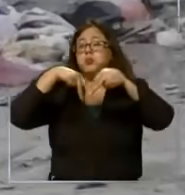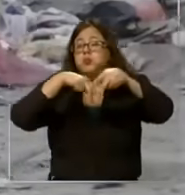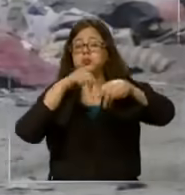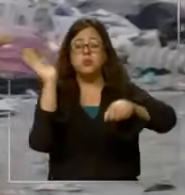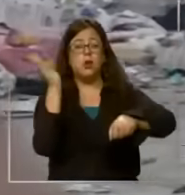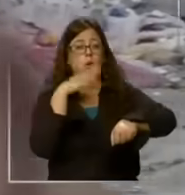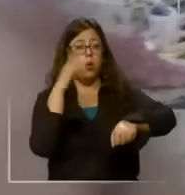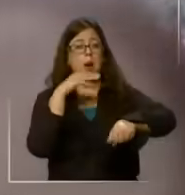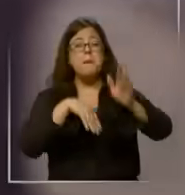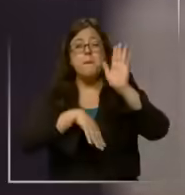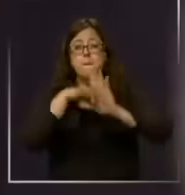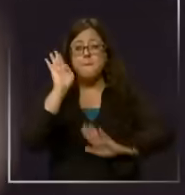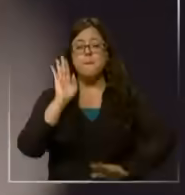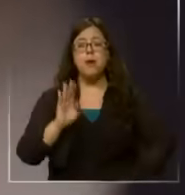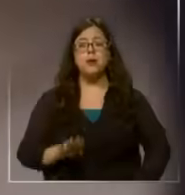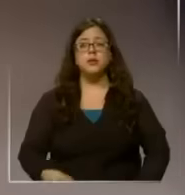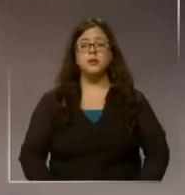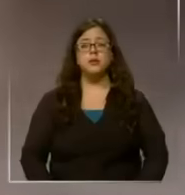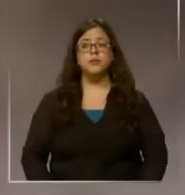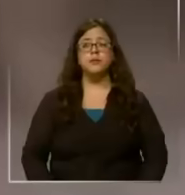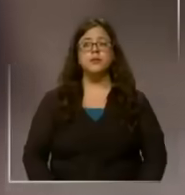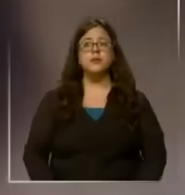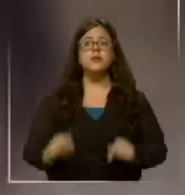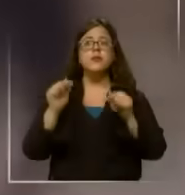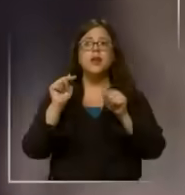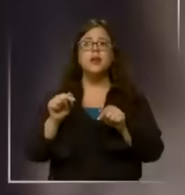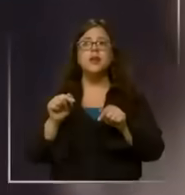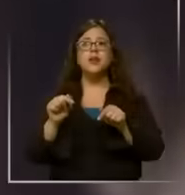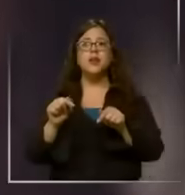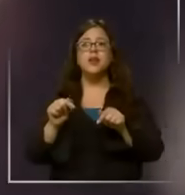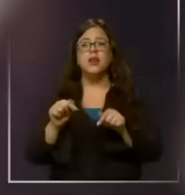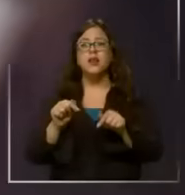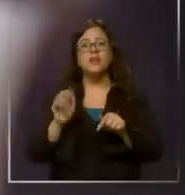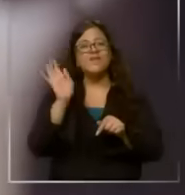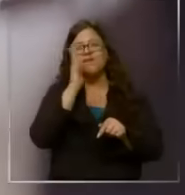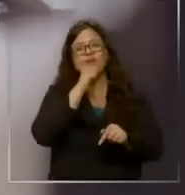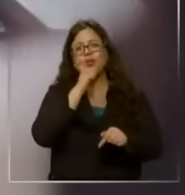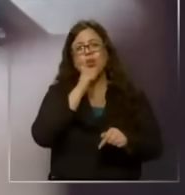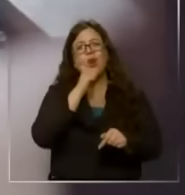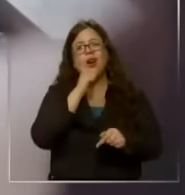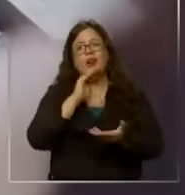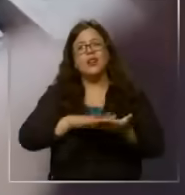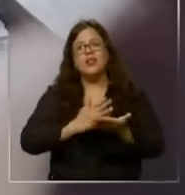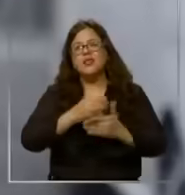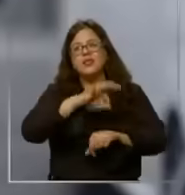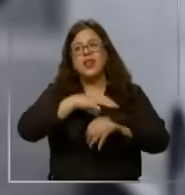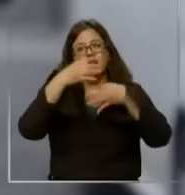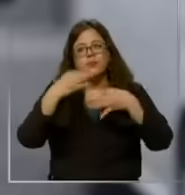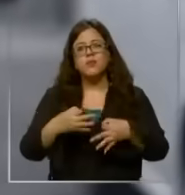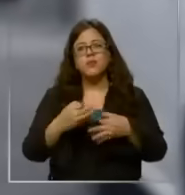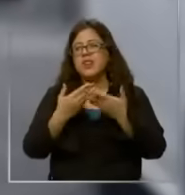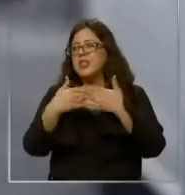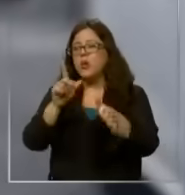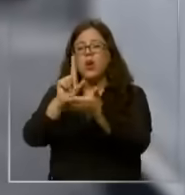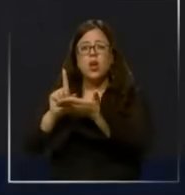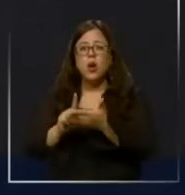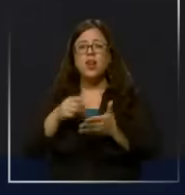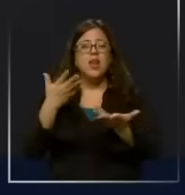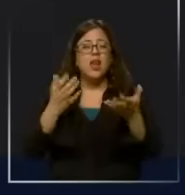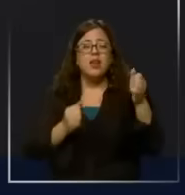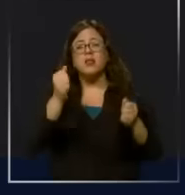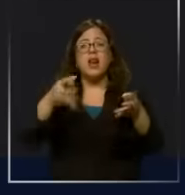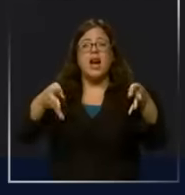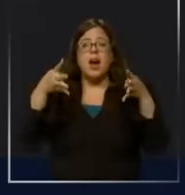Sí. Entonces, igual es insoluble eso. De todas partes, de todas partes. Camiones con basura.